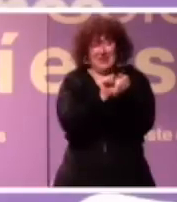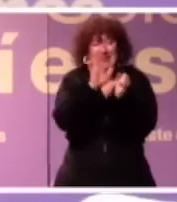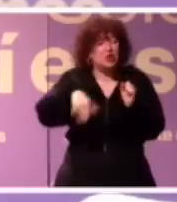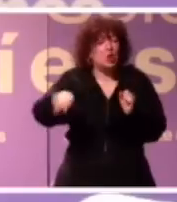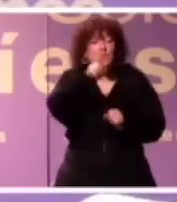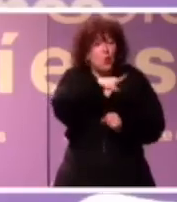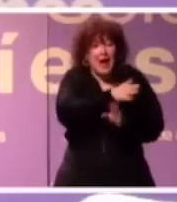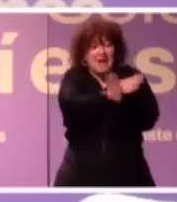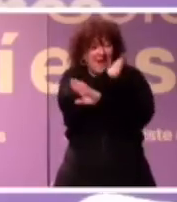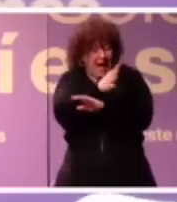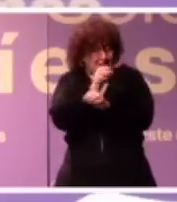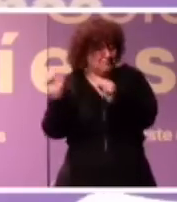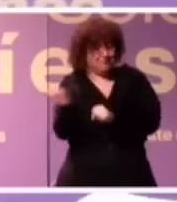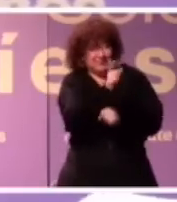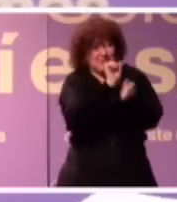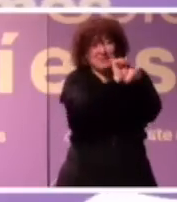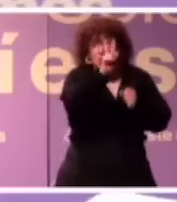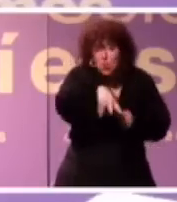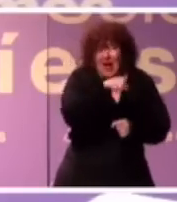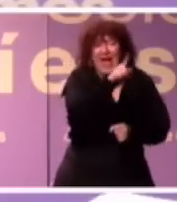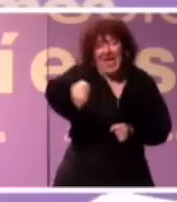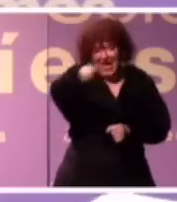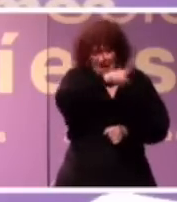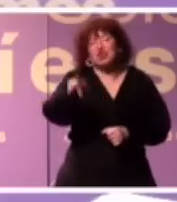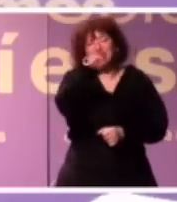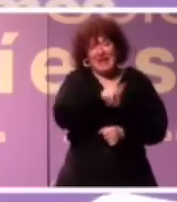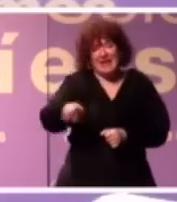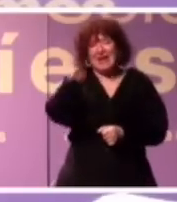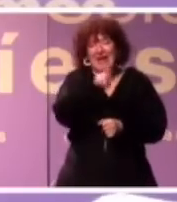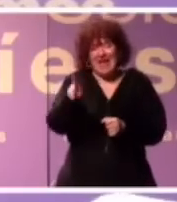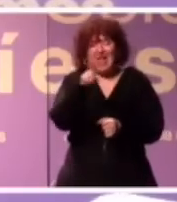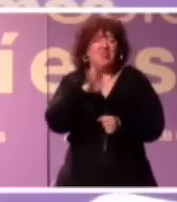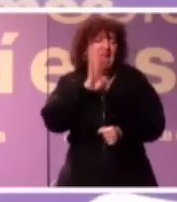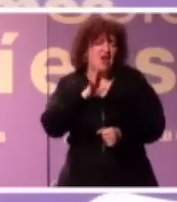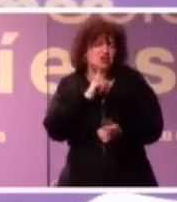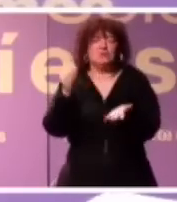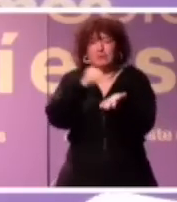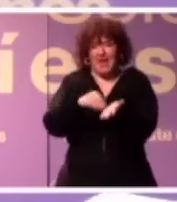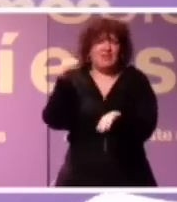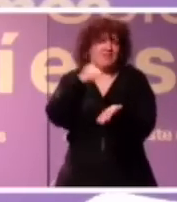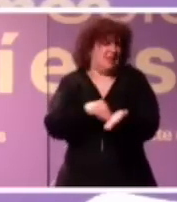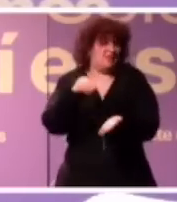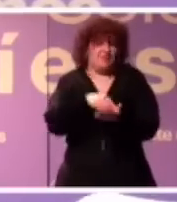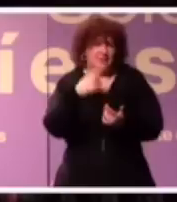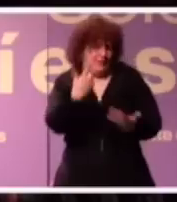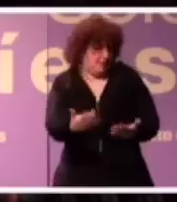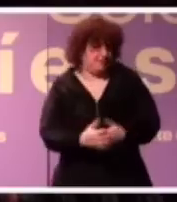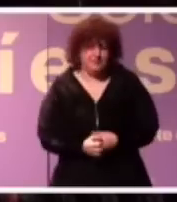los que no han pasado ni un momento por por este camino termino